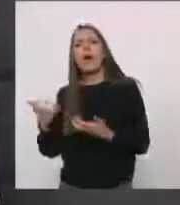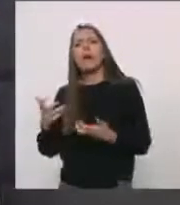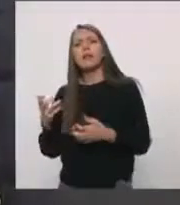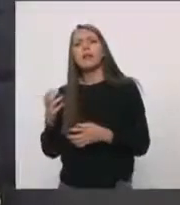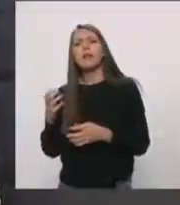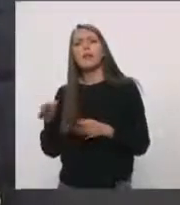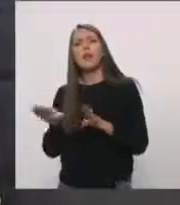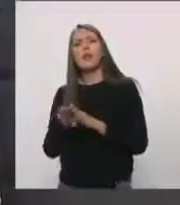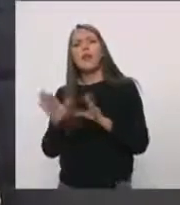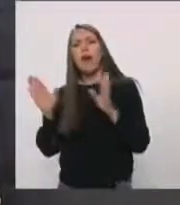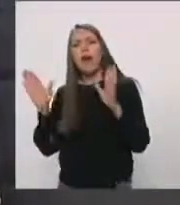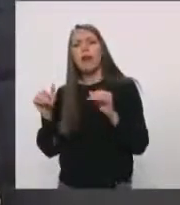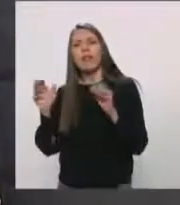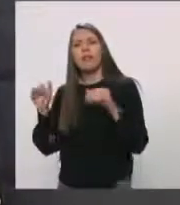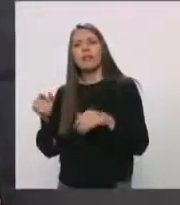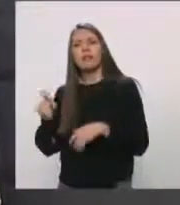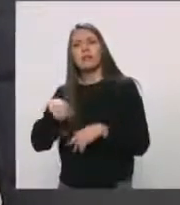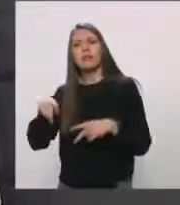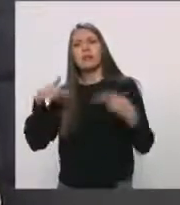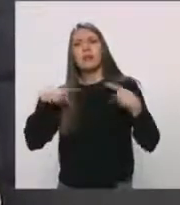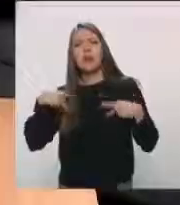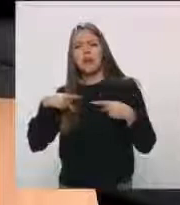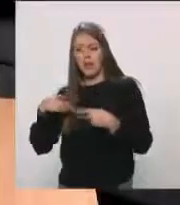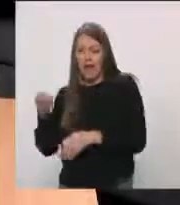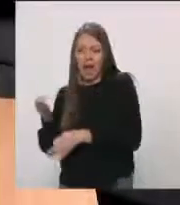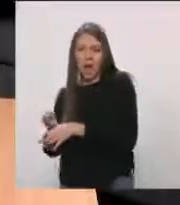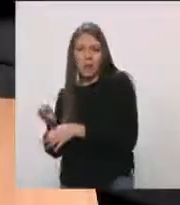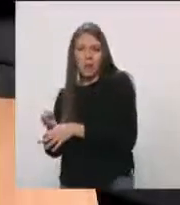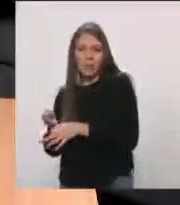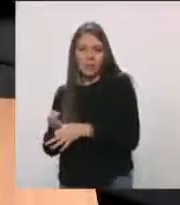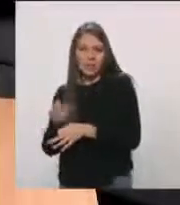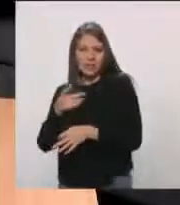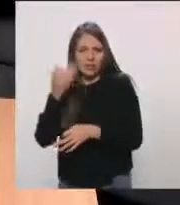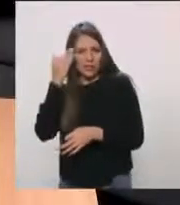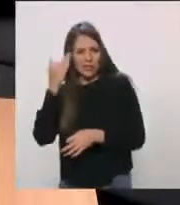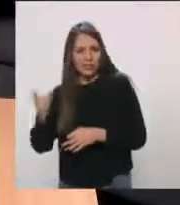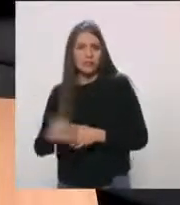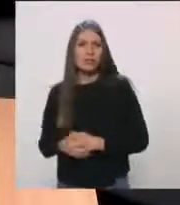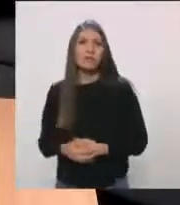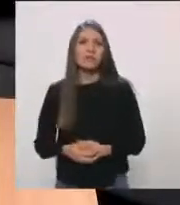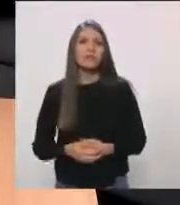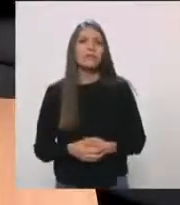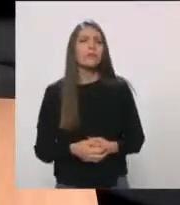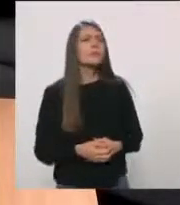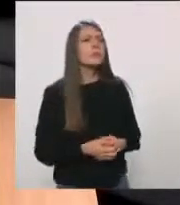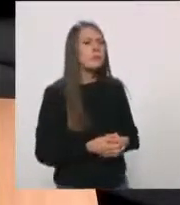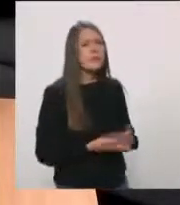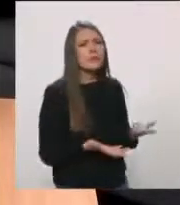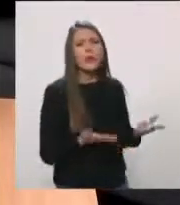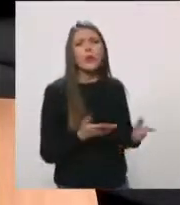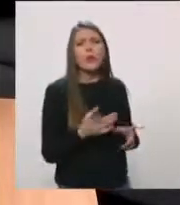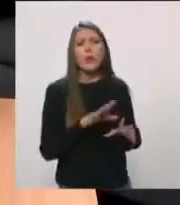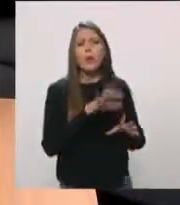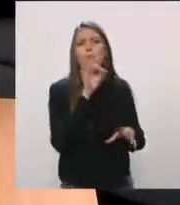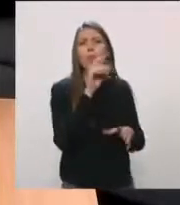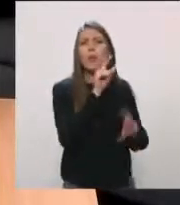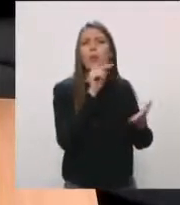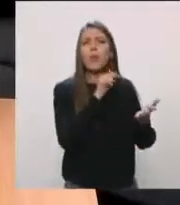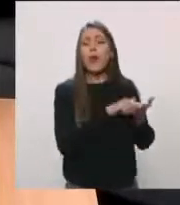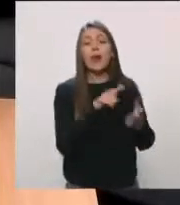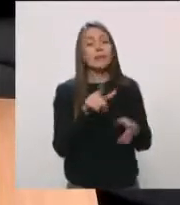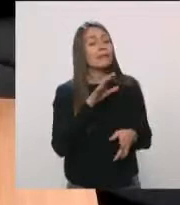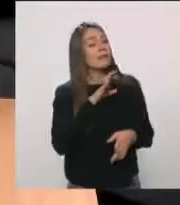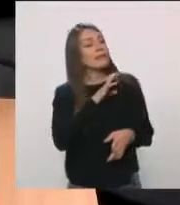hacer para despedirte de un ser querido en esta circunstancia? Claro. Mira, escoger un lugar que le gustaba mucho a la